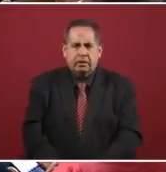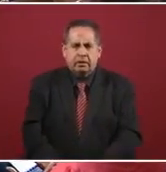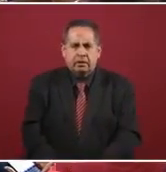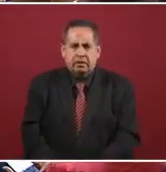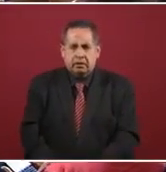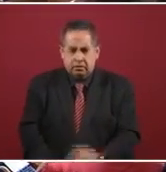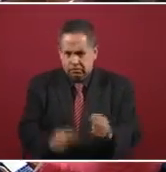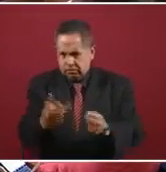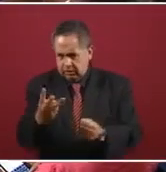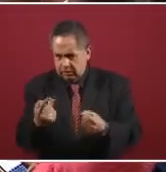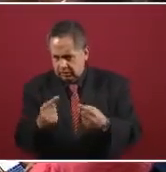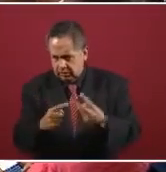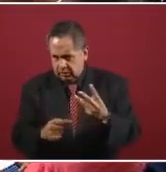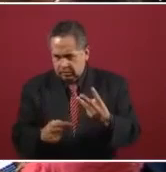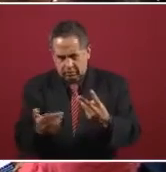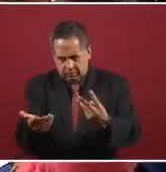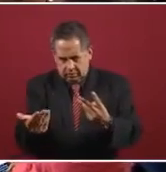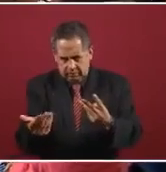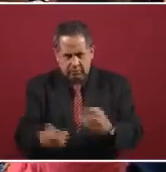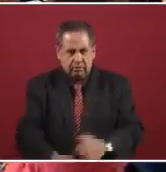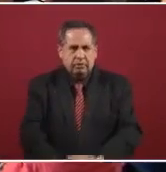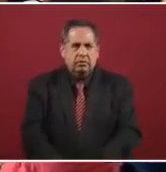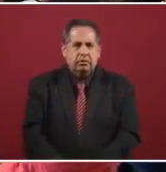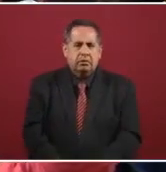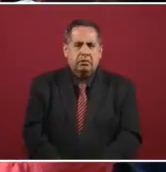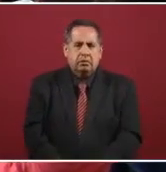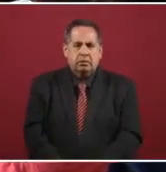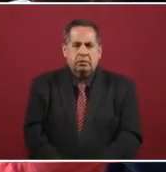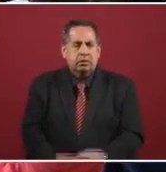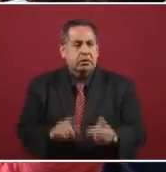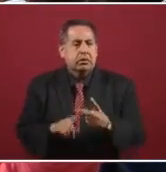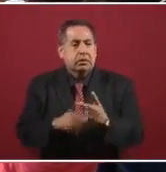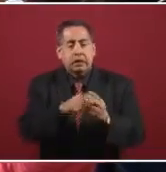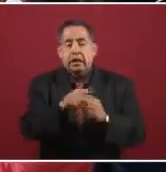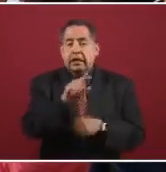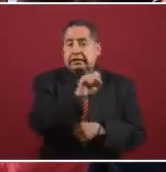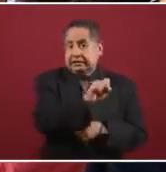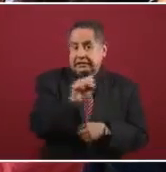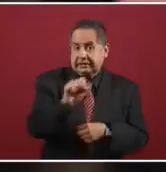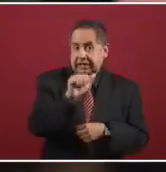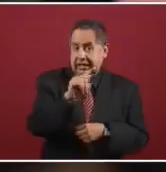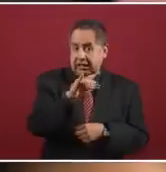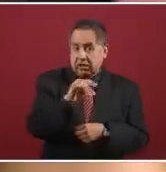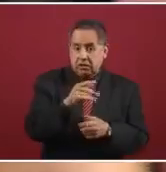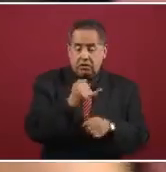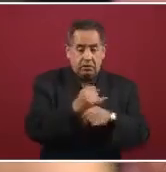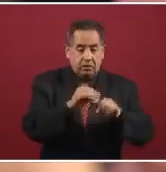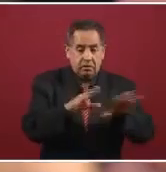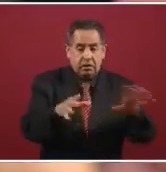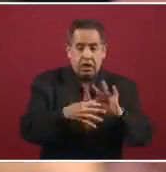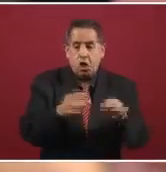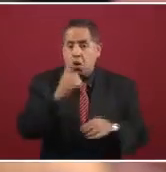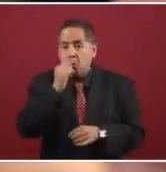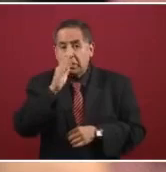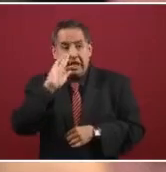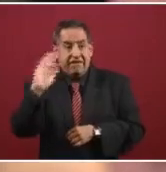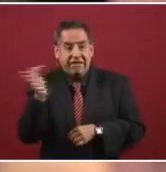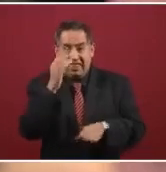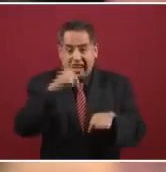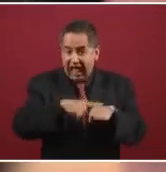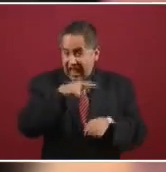Son tres. Ok. El albergue de Saltillo reportó en redes que la Policía Federal intentó